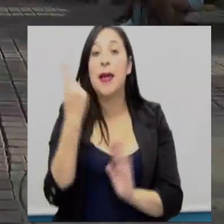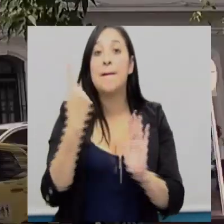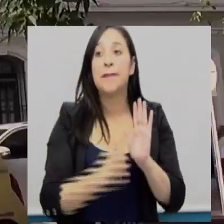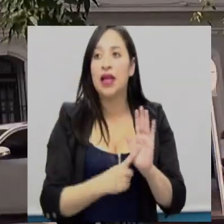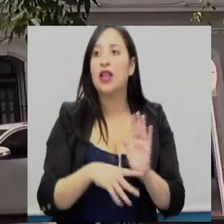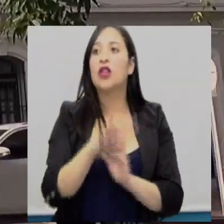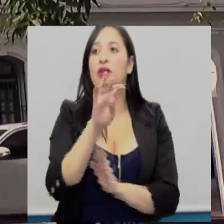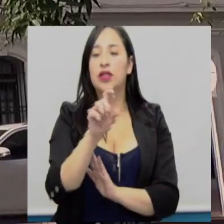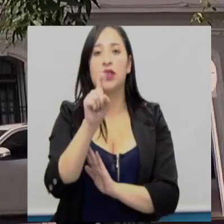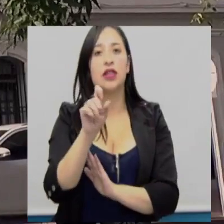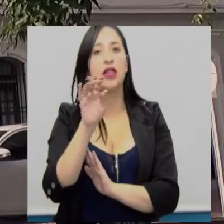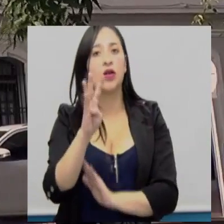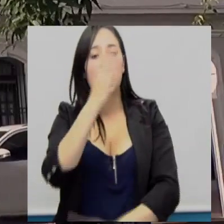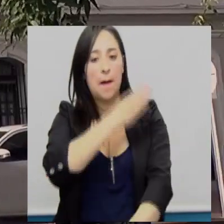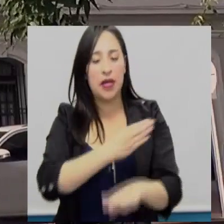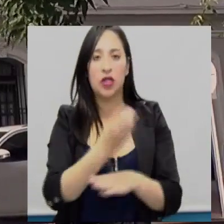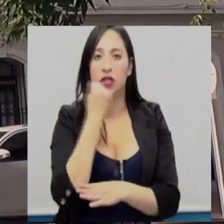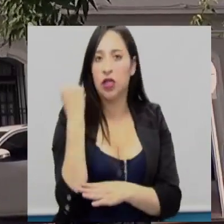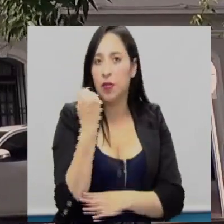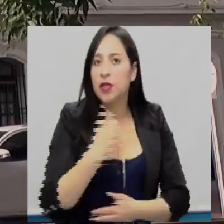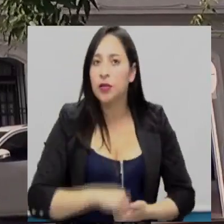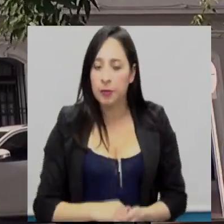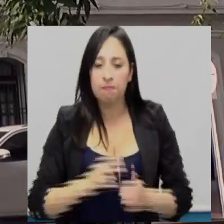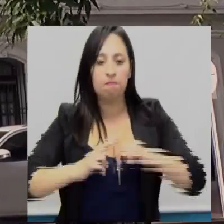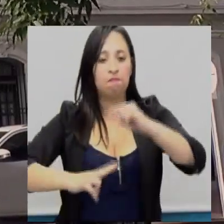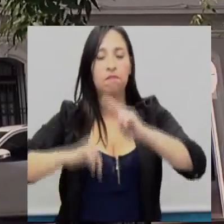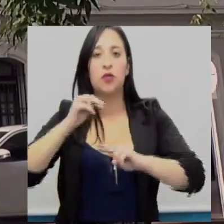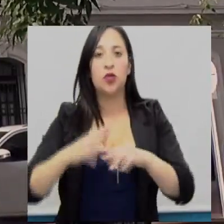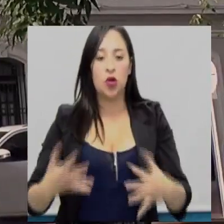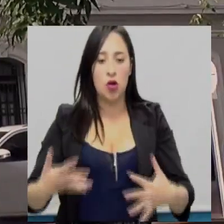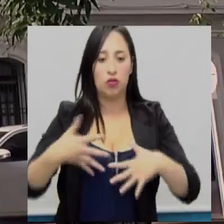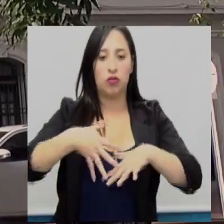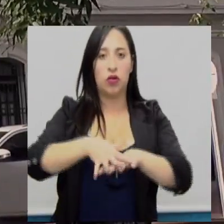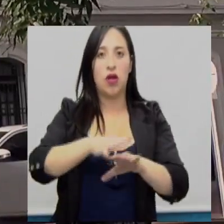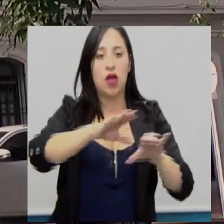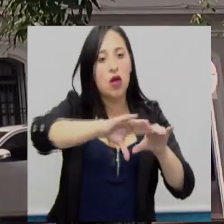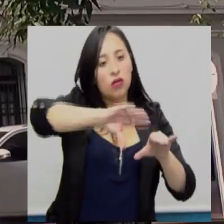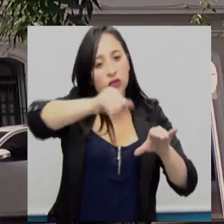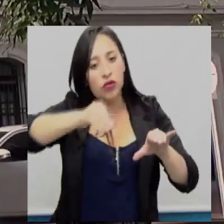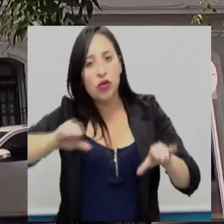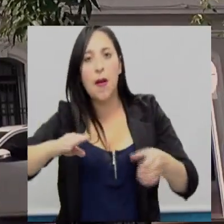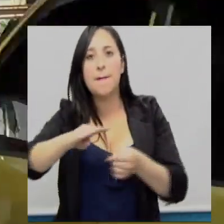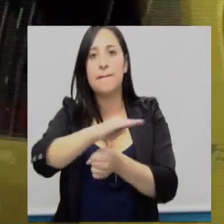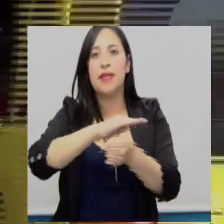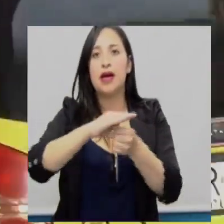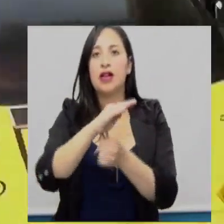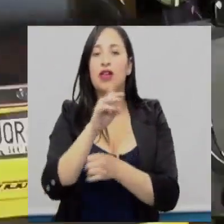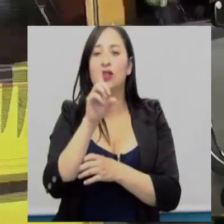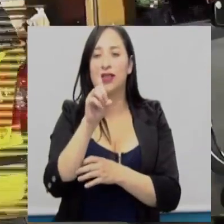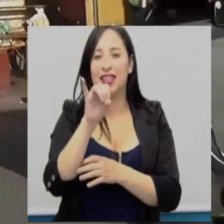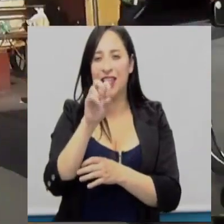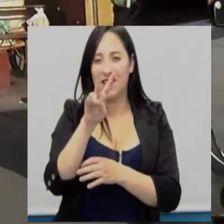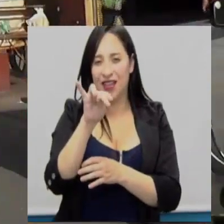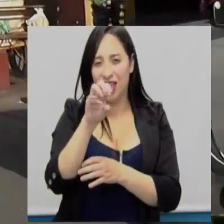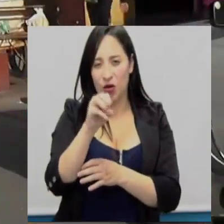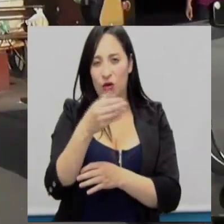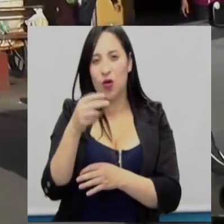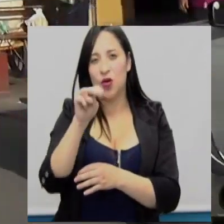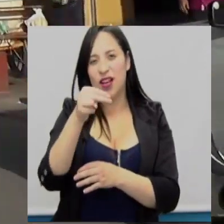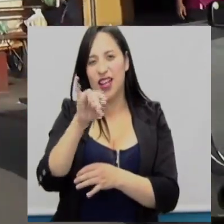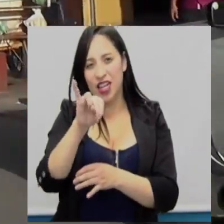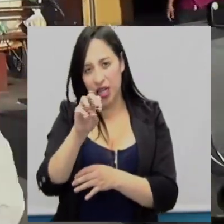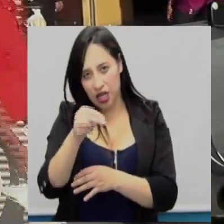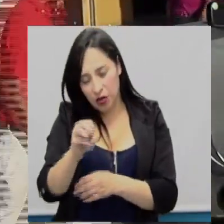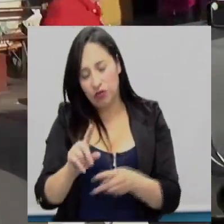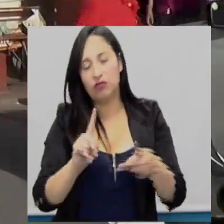de 1.964 millones de pesos. Así como la construcción de redes de alcantarillado segunda etapa en los barrios Divino Niño y Luis R.